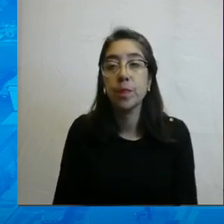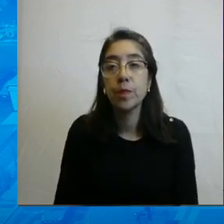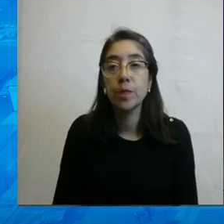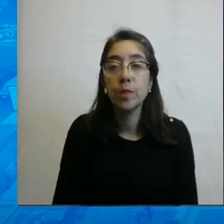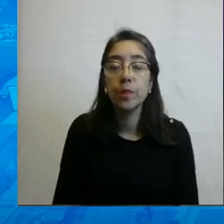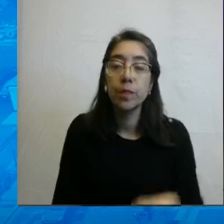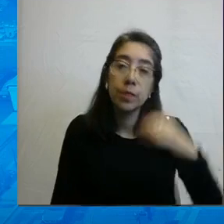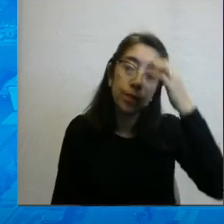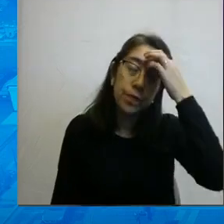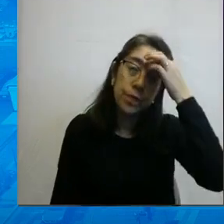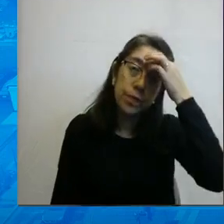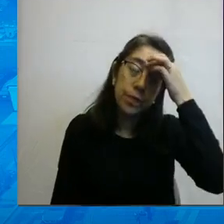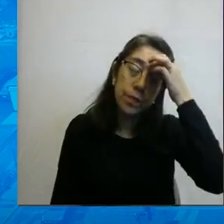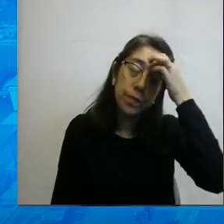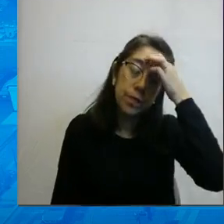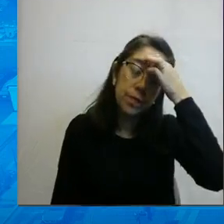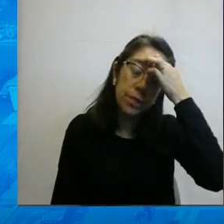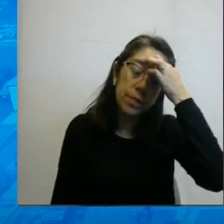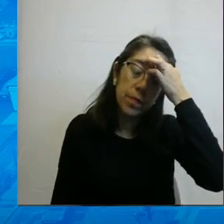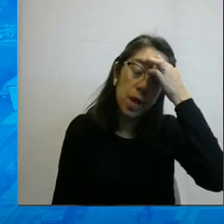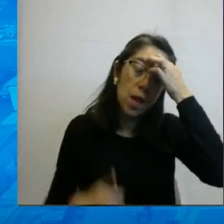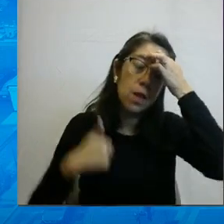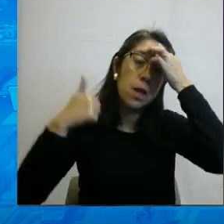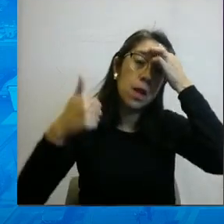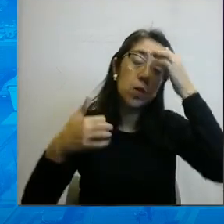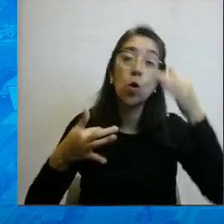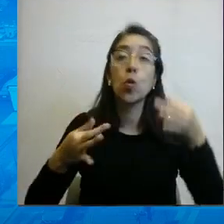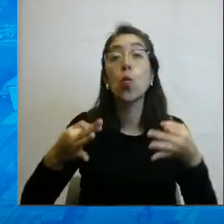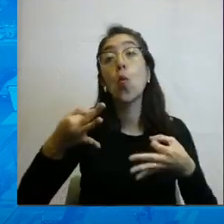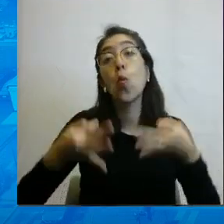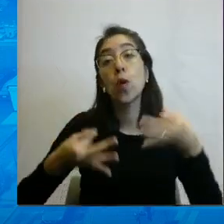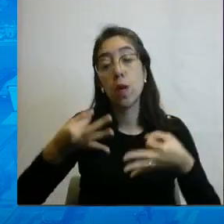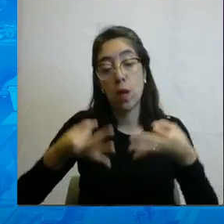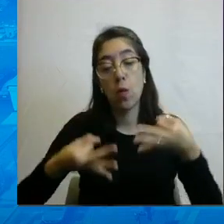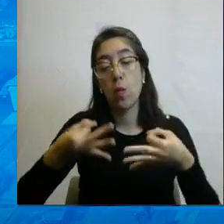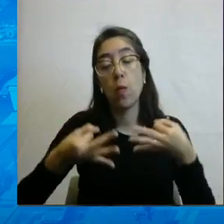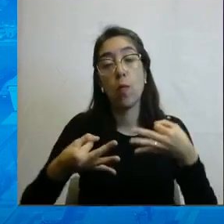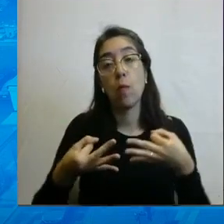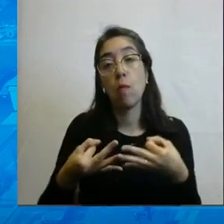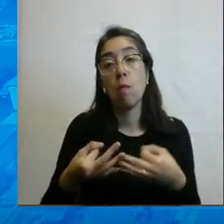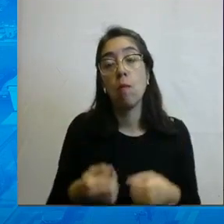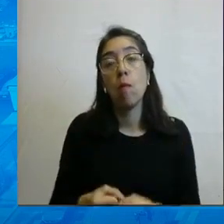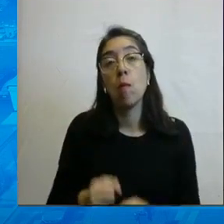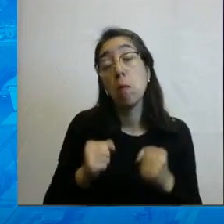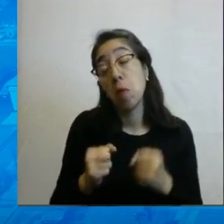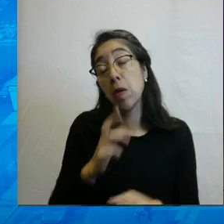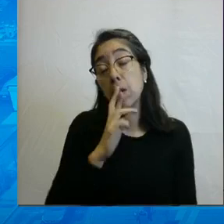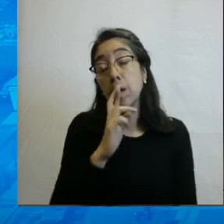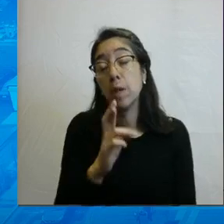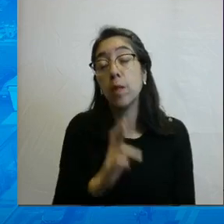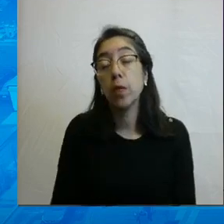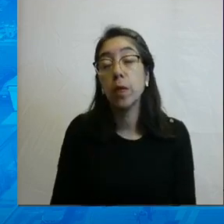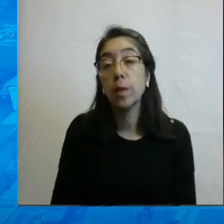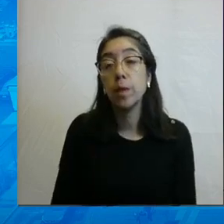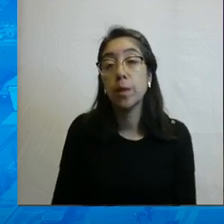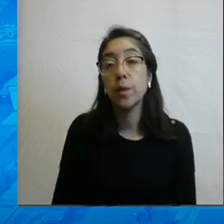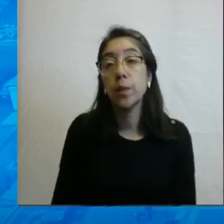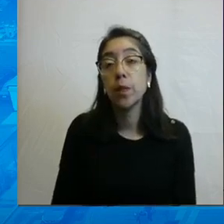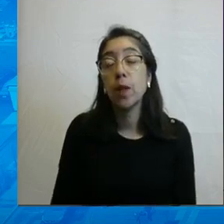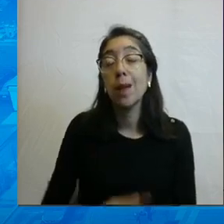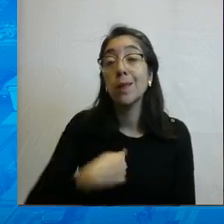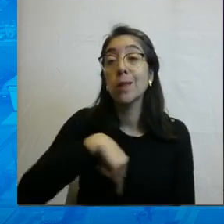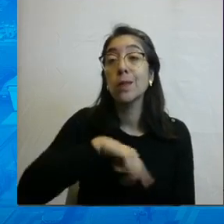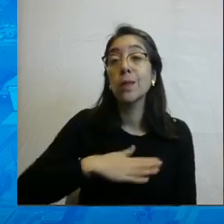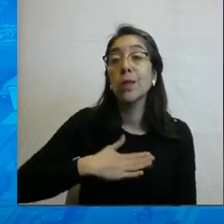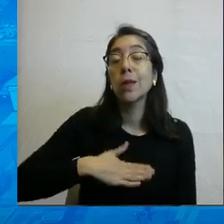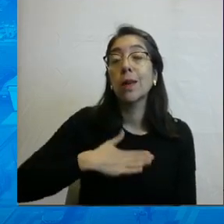Tenemos al director jurídico, yo no sé si quiere tomar la palabra para responder sobre el punto. Sí, se trata de asegurarnos que